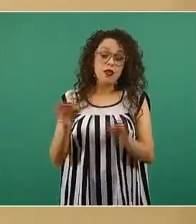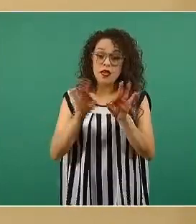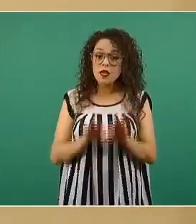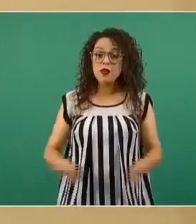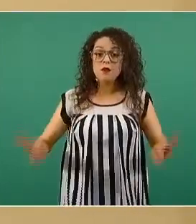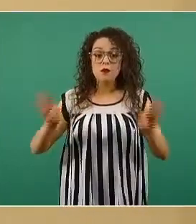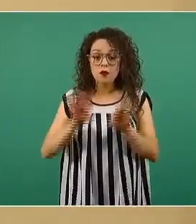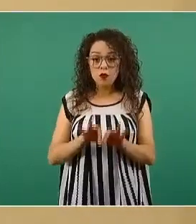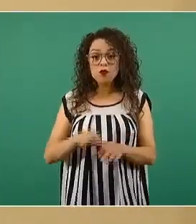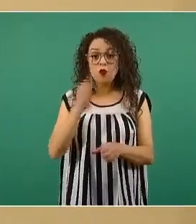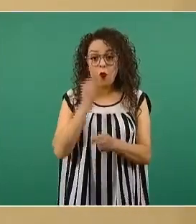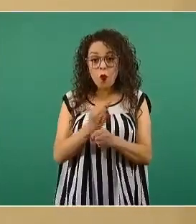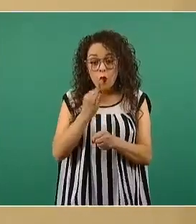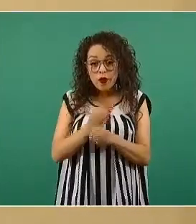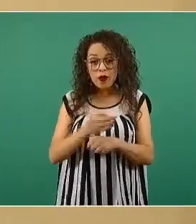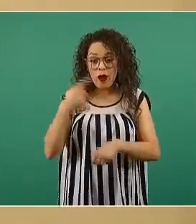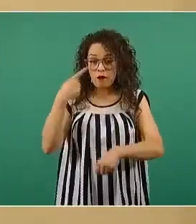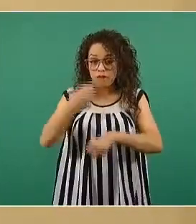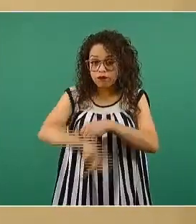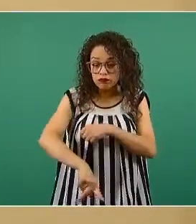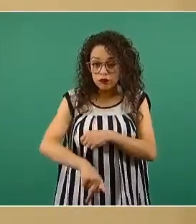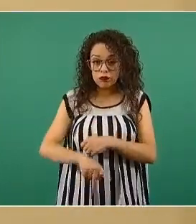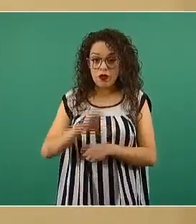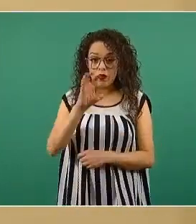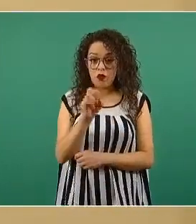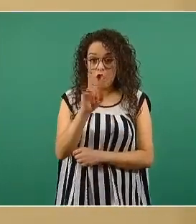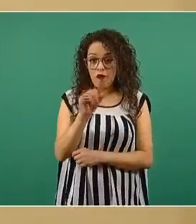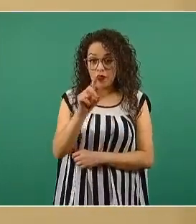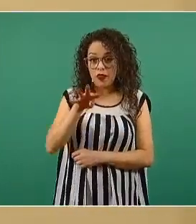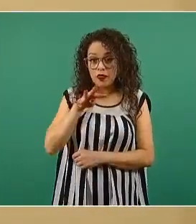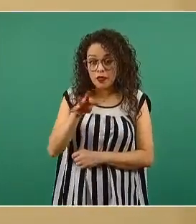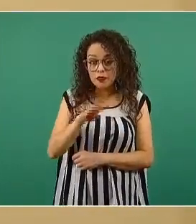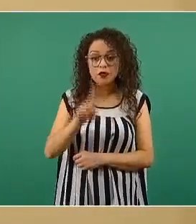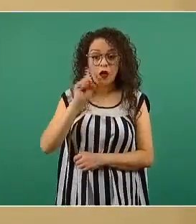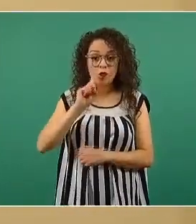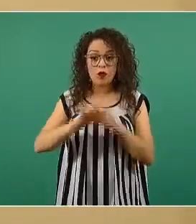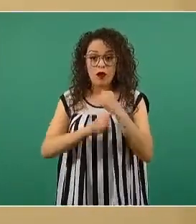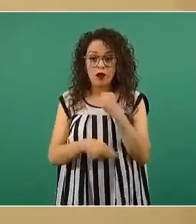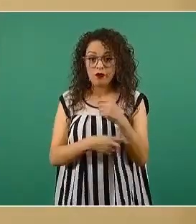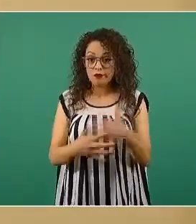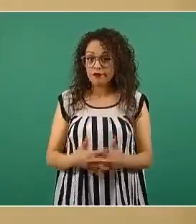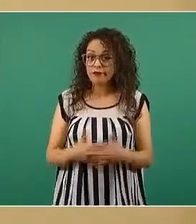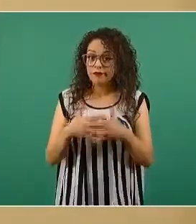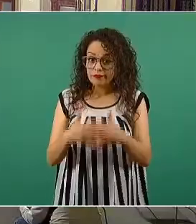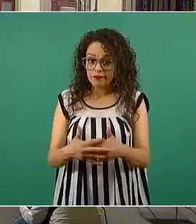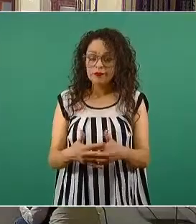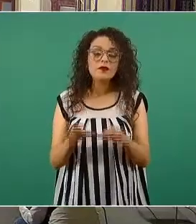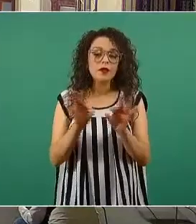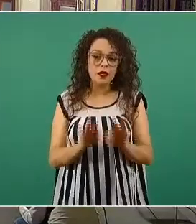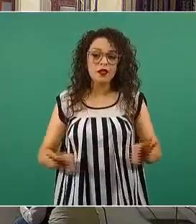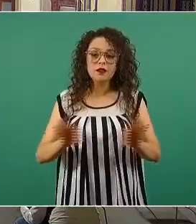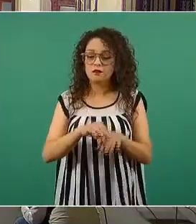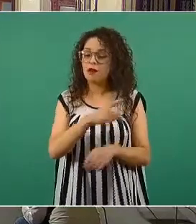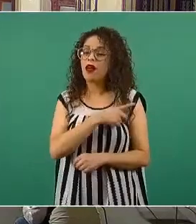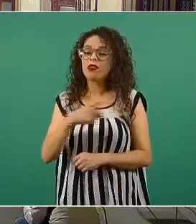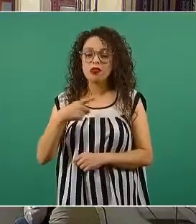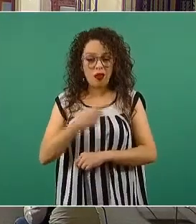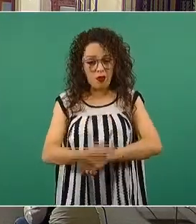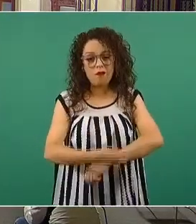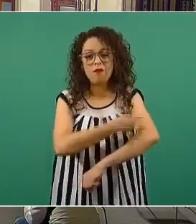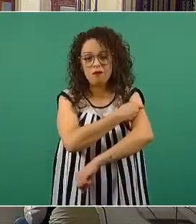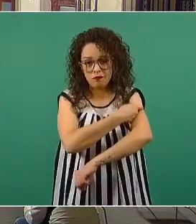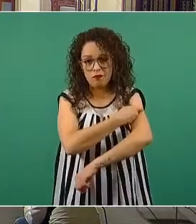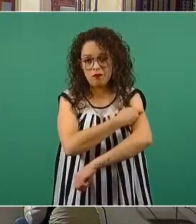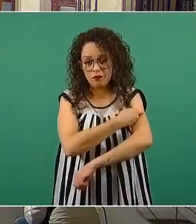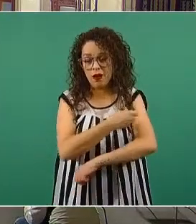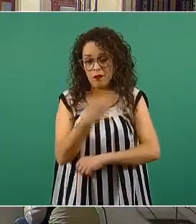está teniendo COVID-19 en embarazadas de vacunarlas es buena, desde el punto de vista epidemiológico,